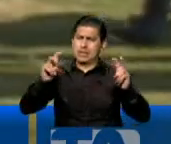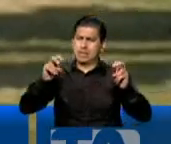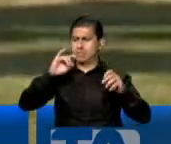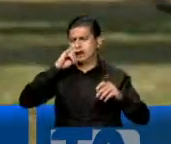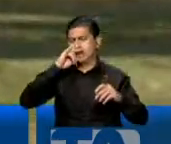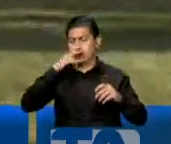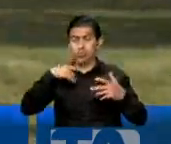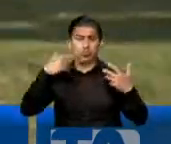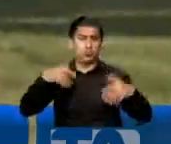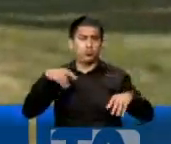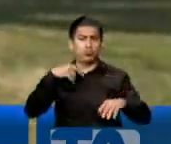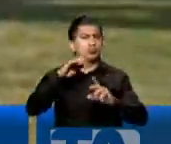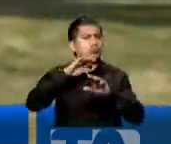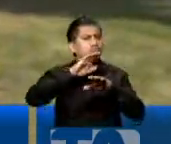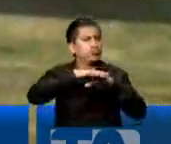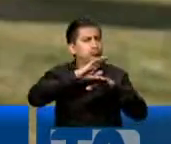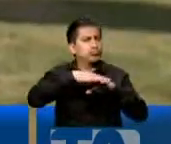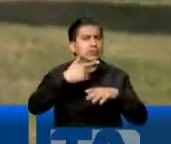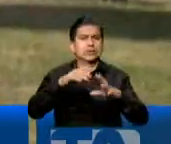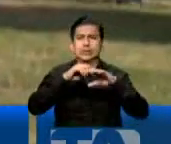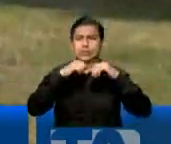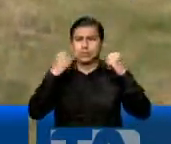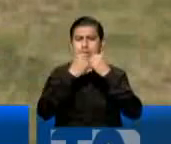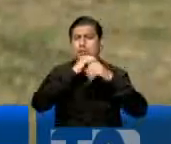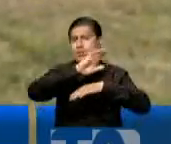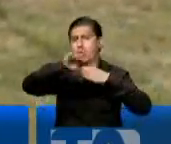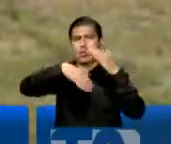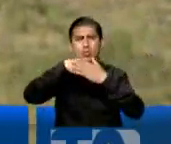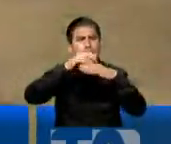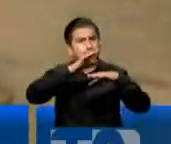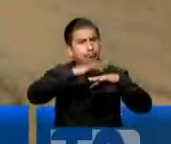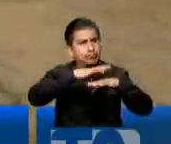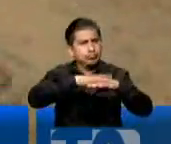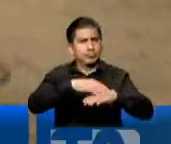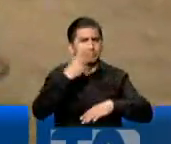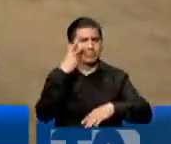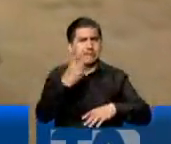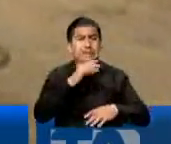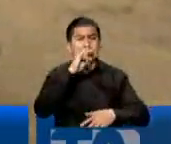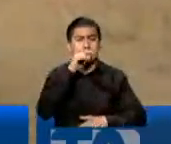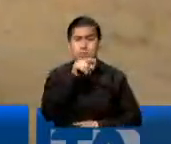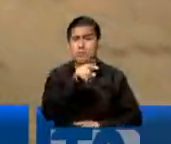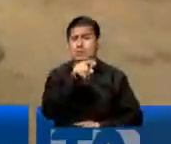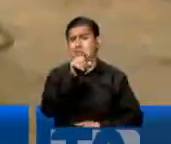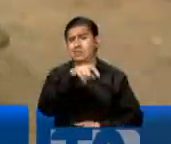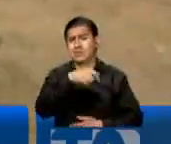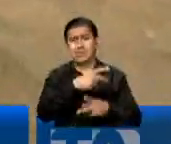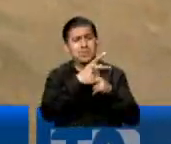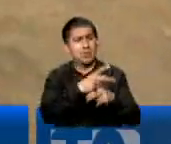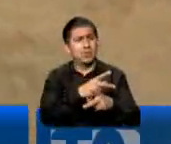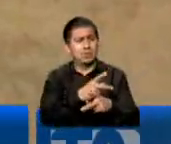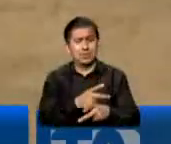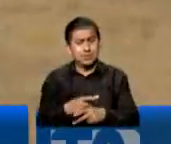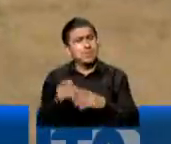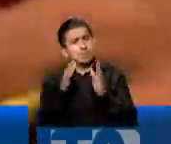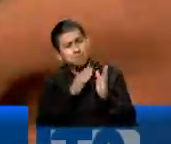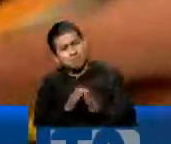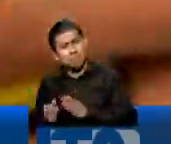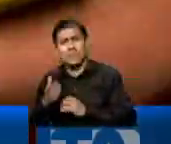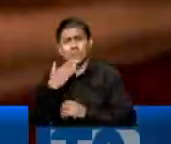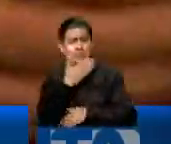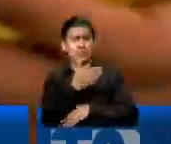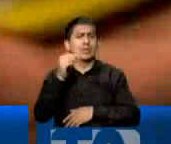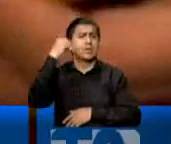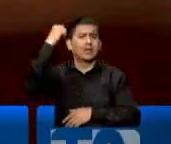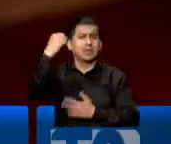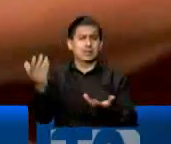estas cifras son un llamado de atención para la sociedad y las autoridades y resaltan la necesidad de crear una planificación para preservar los derechos